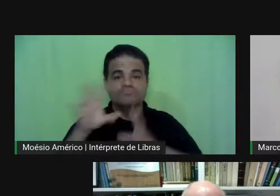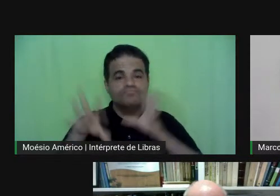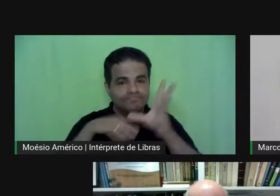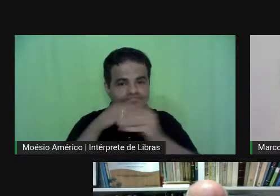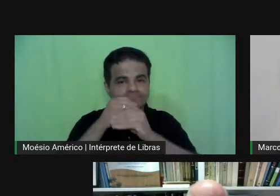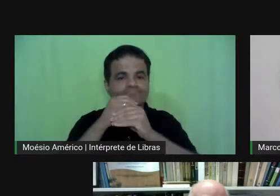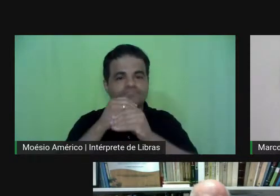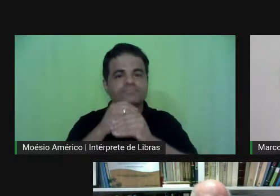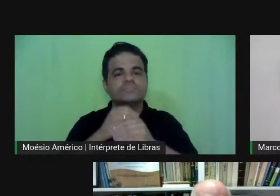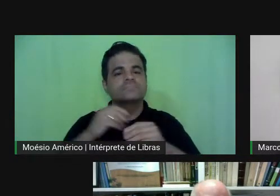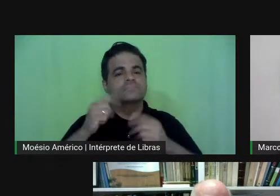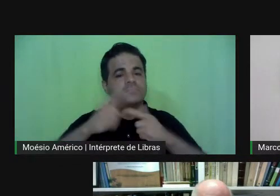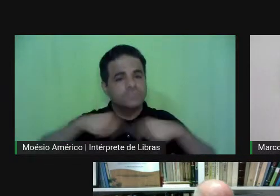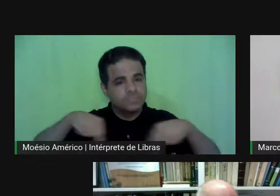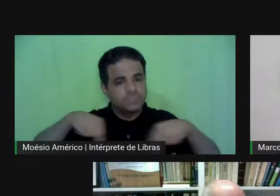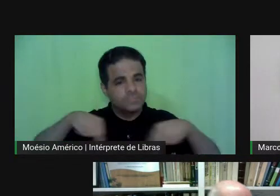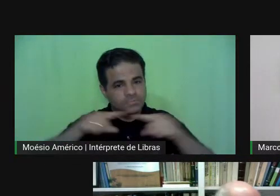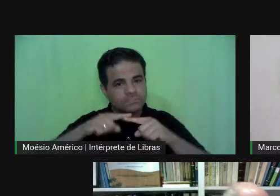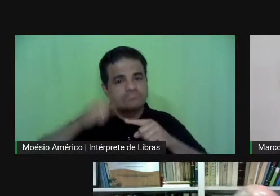s